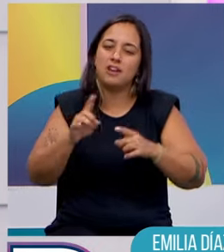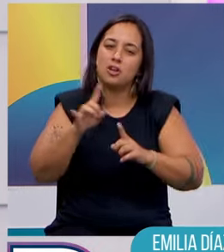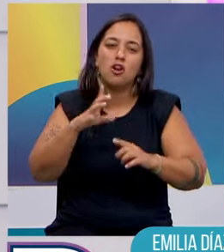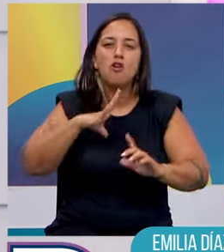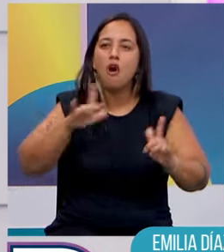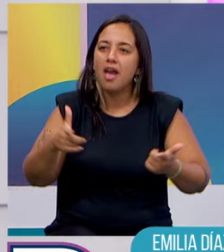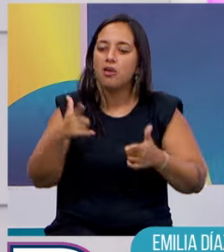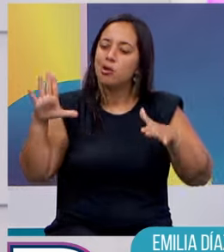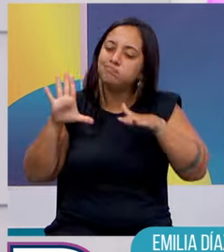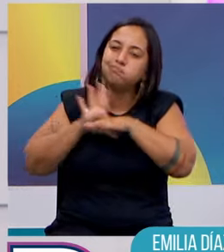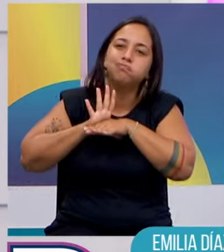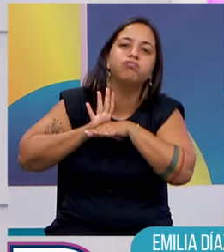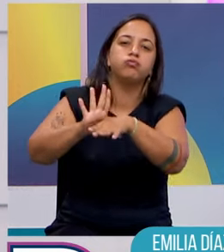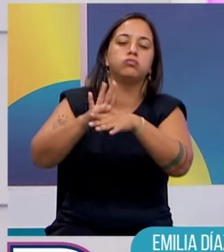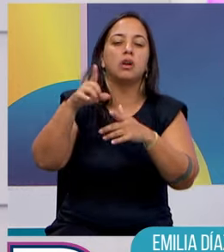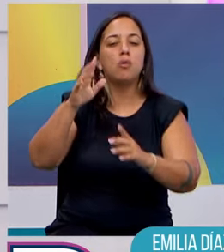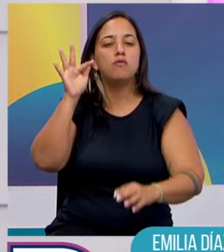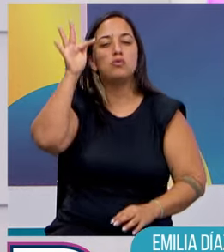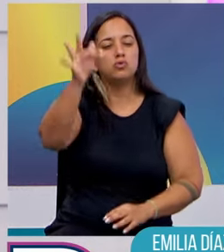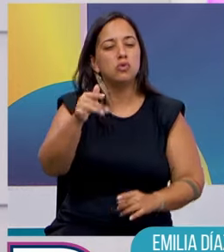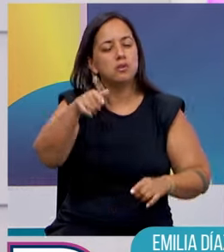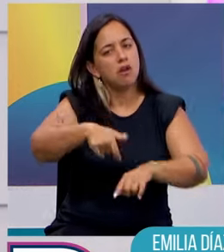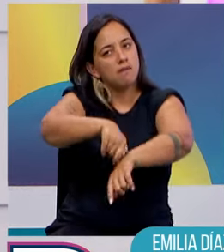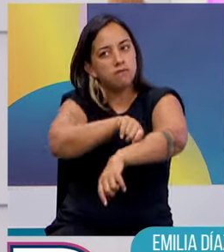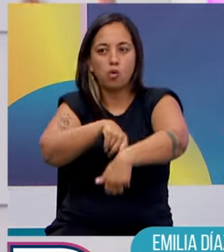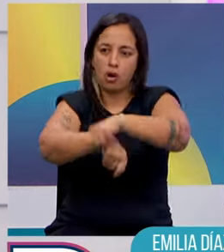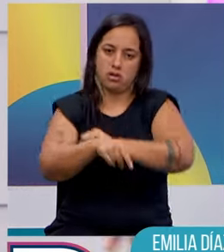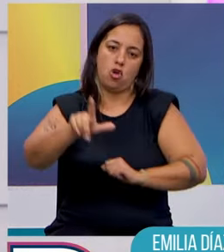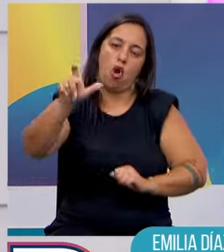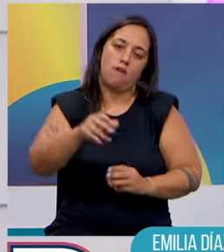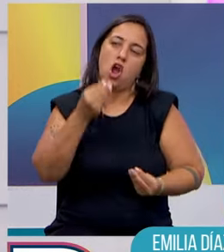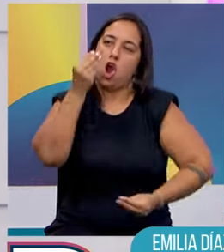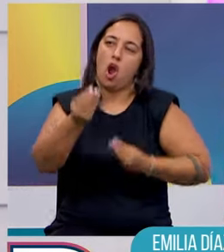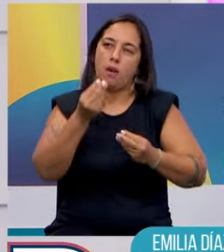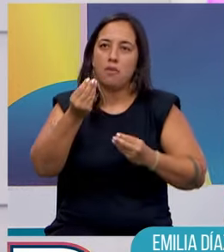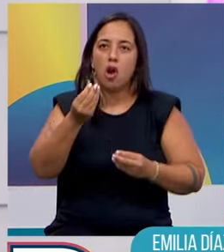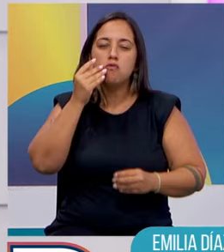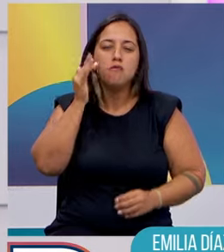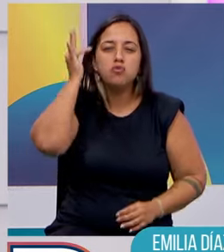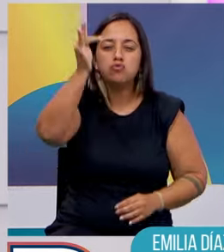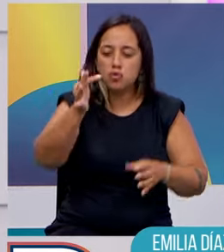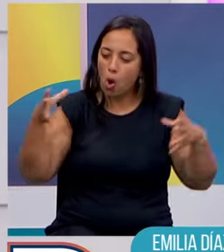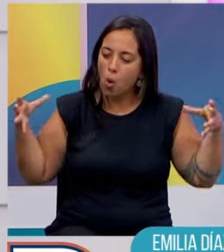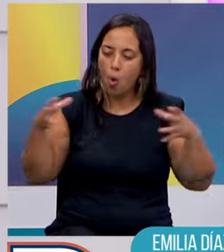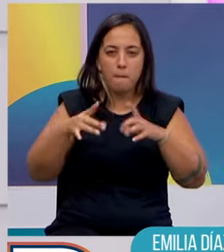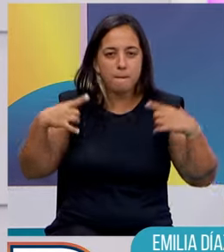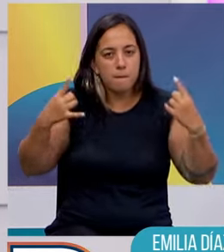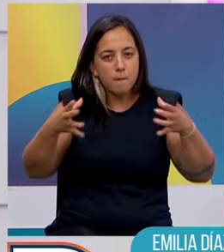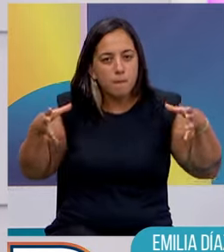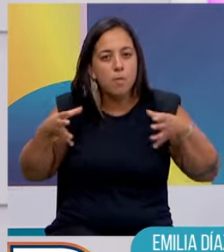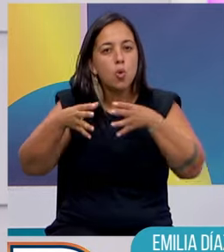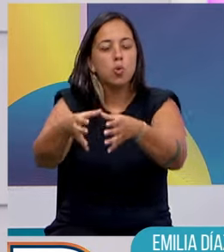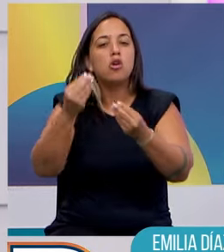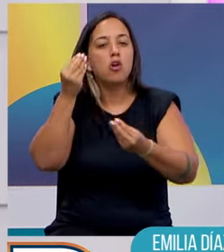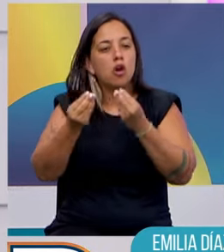Y eso lleva esfuerzo, muchachos. Porque nada, construir un horizonte común suena divino, pero te tenés que poner las pilas